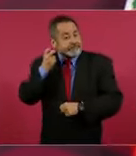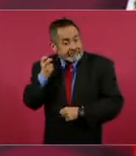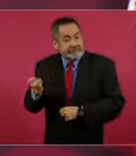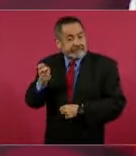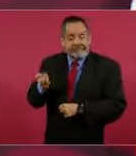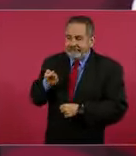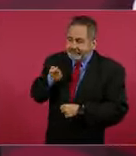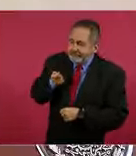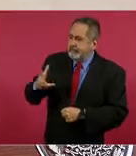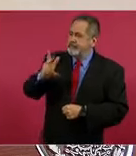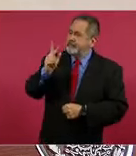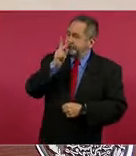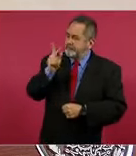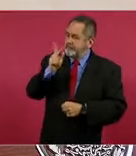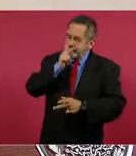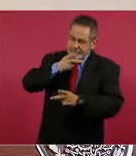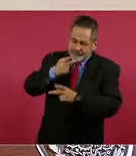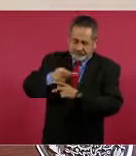patria.